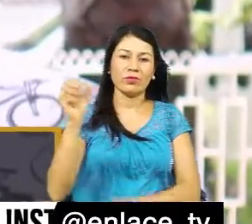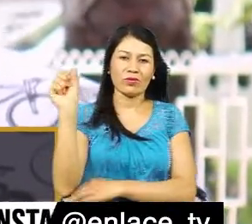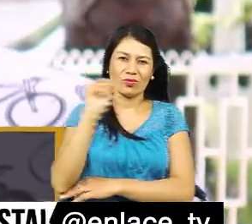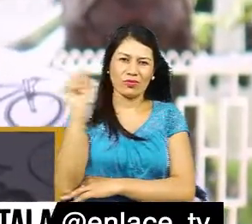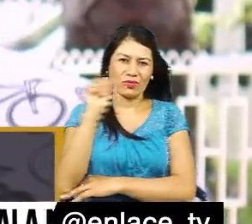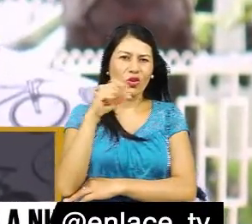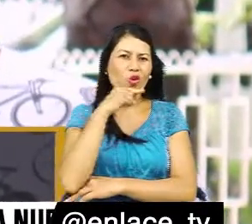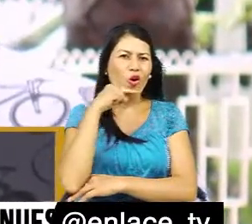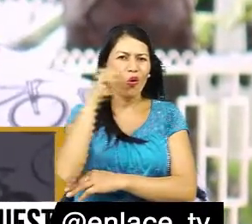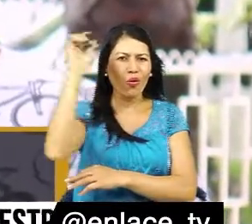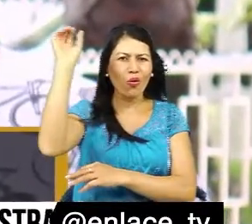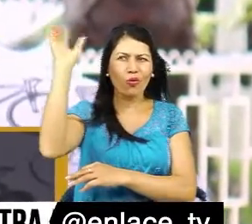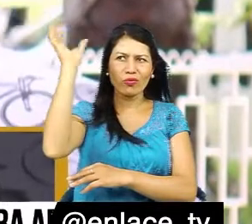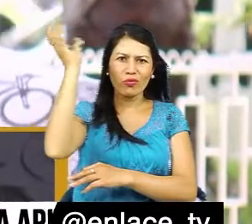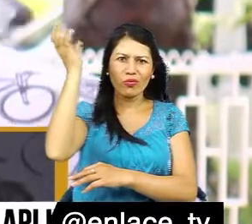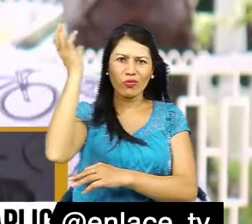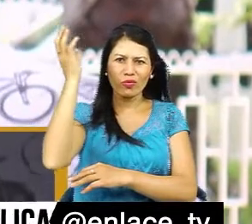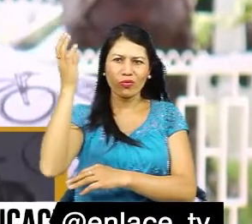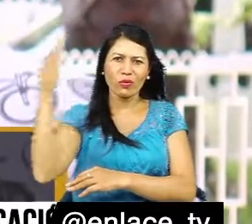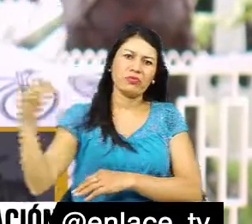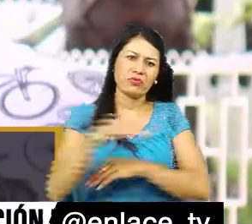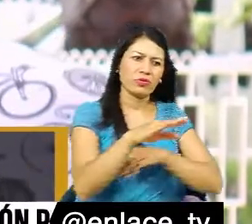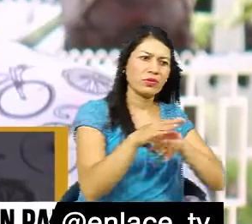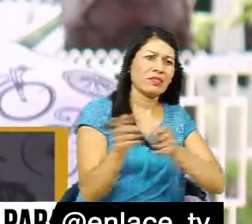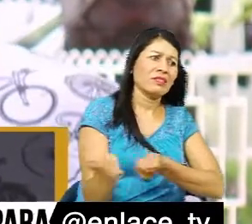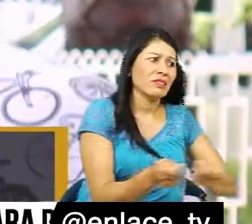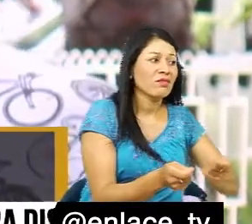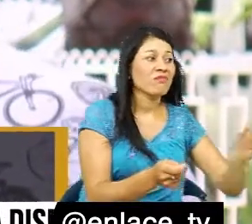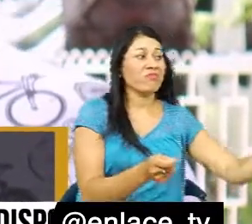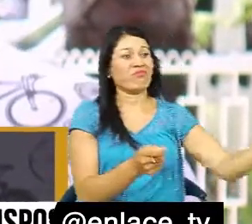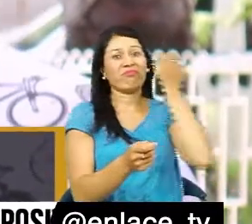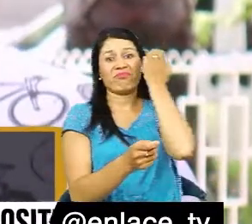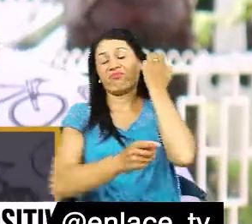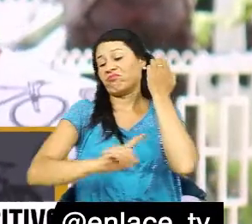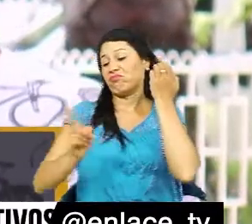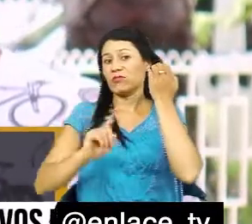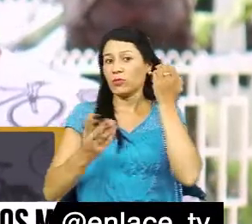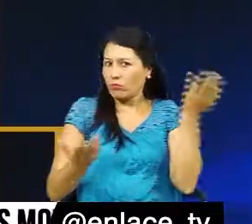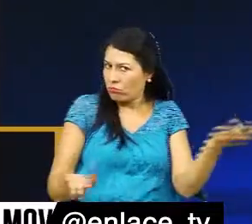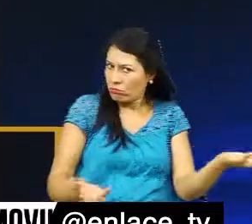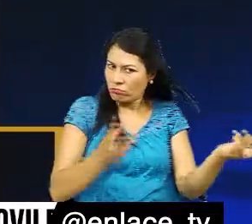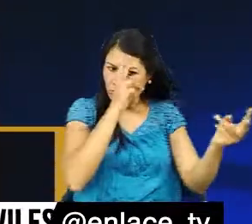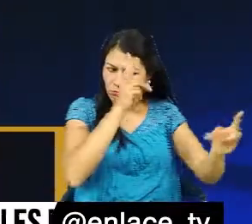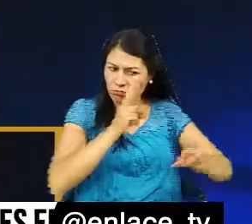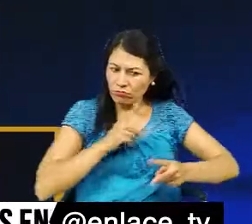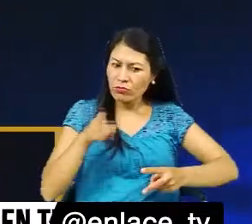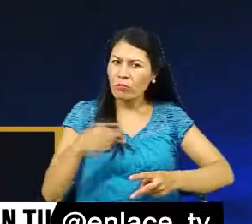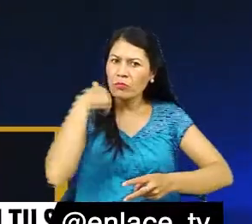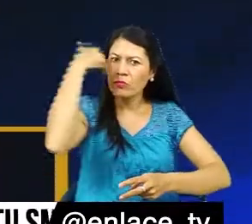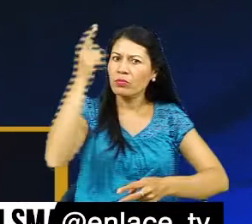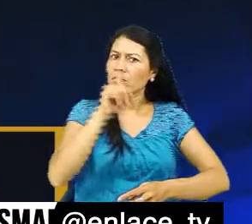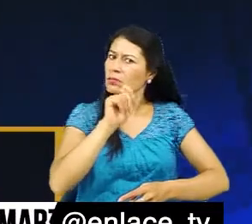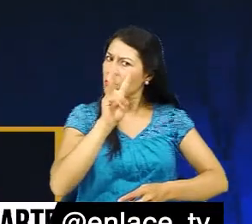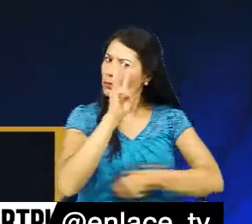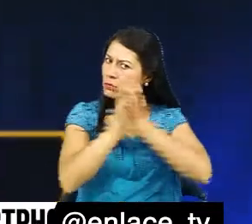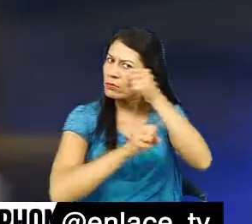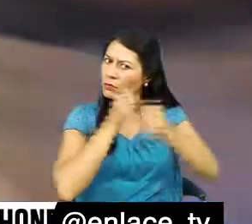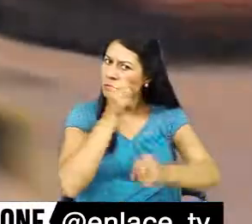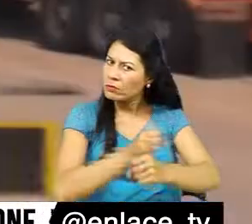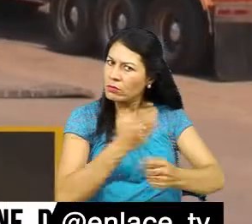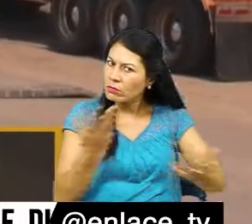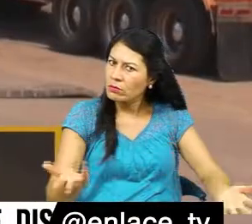le negaron a él el derecho a la vida y a la salud. Algo, y un mayor de, ya él tiene 63 años, fuera una persona joven, pero ya era un mayor de